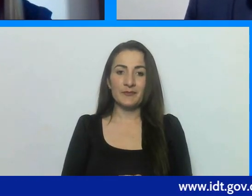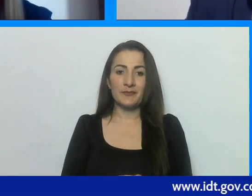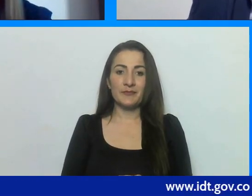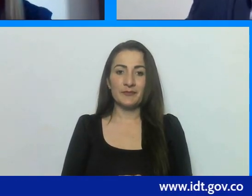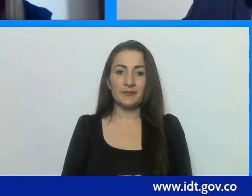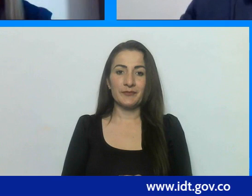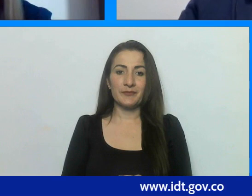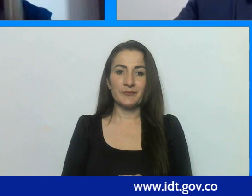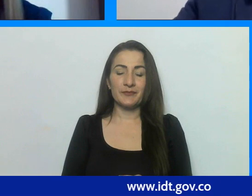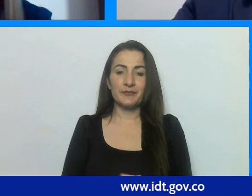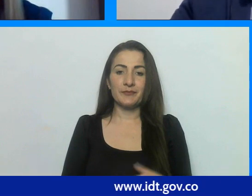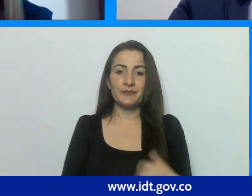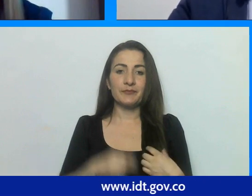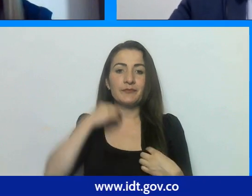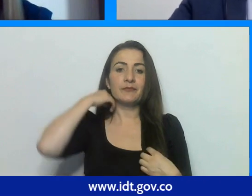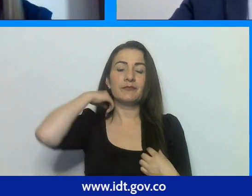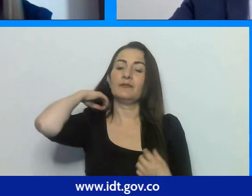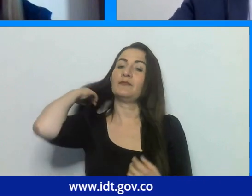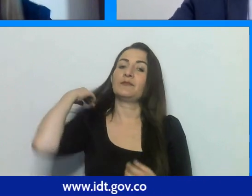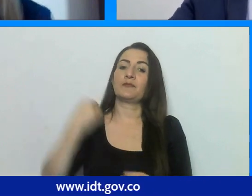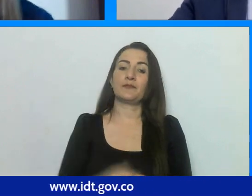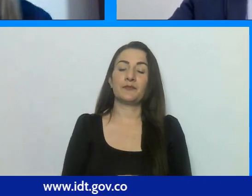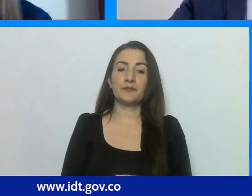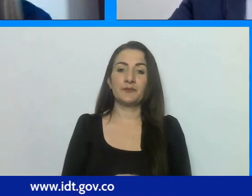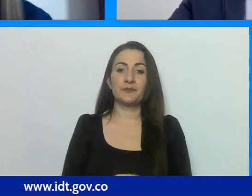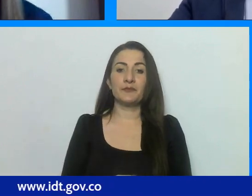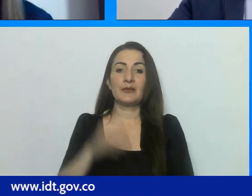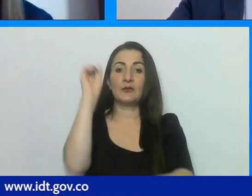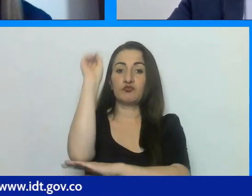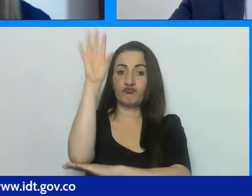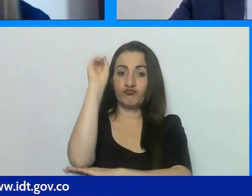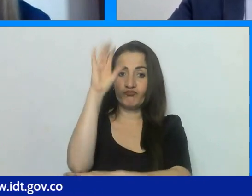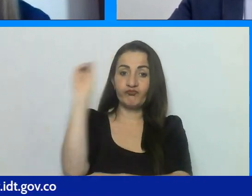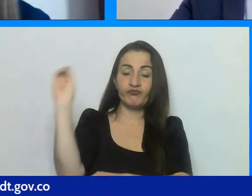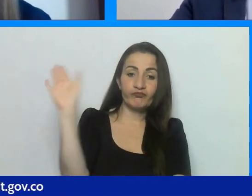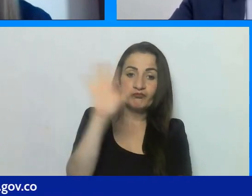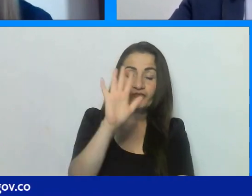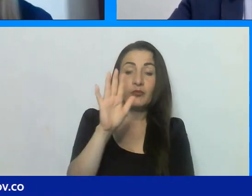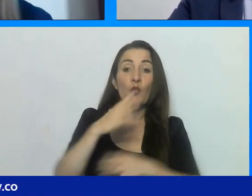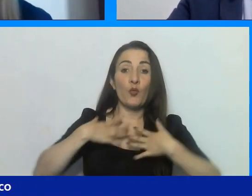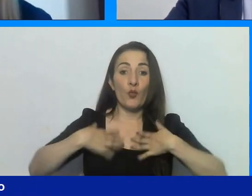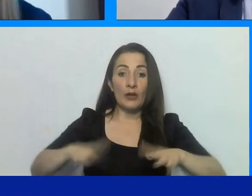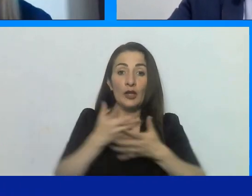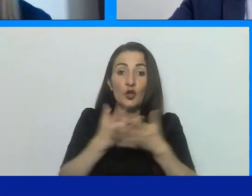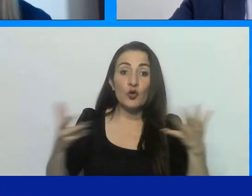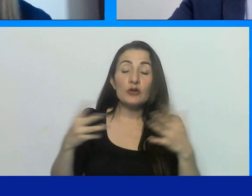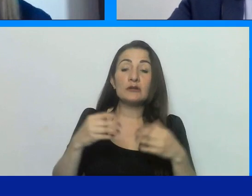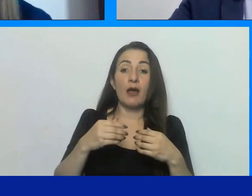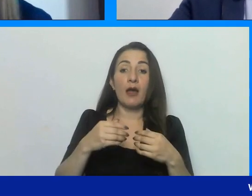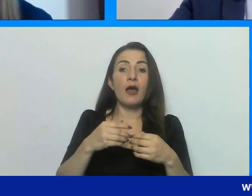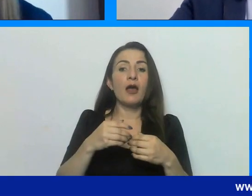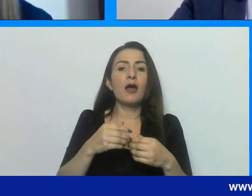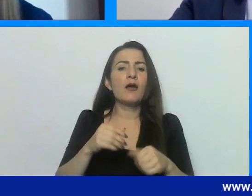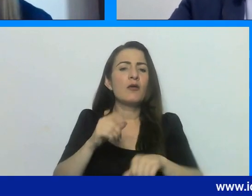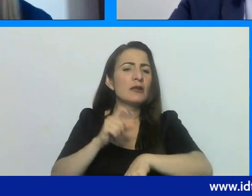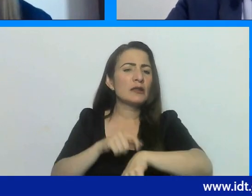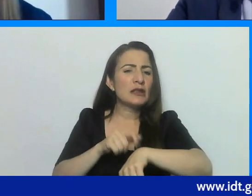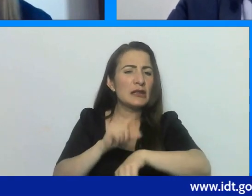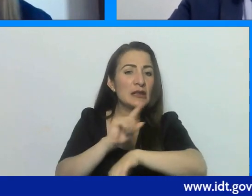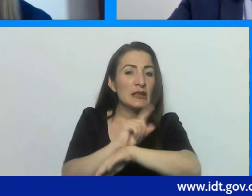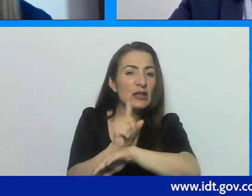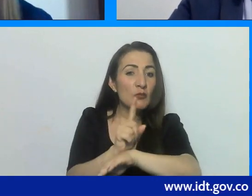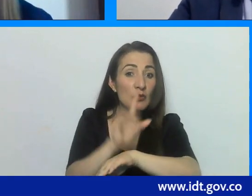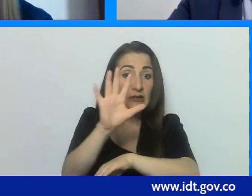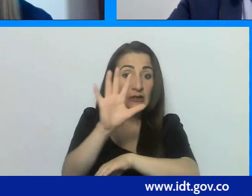tu presentación. Voy a proyectar la presentación. Cualquier cosa, no hay ningún inconveniente. ¿Me recuerdas cuánto tengo tiempo? ¿5 horas? ¿Es